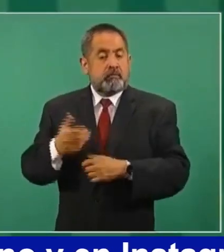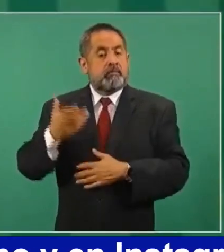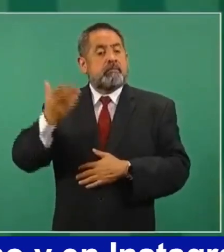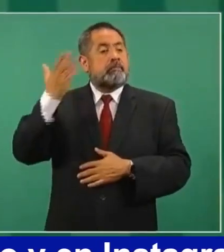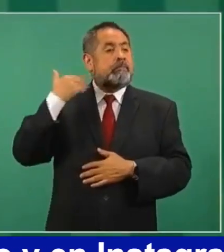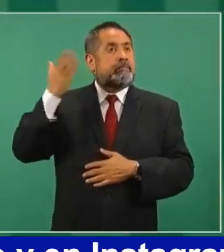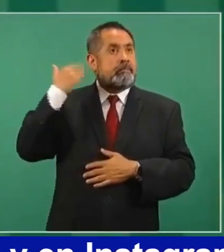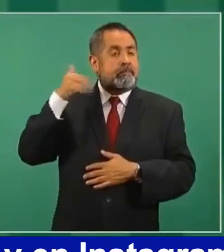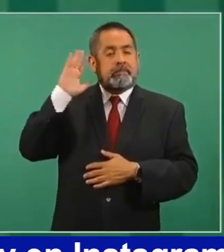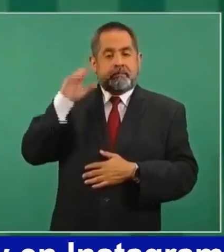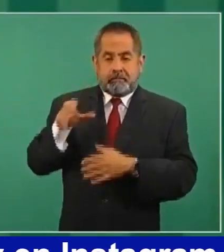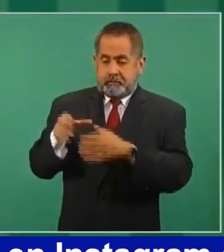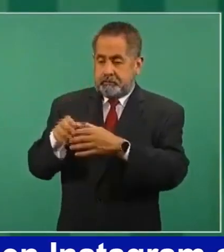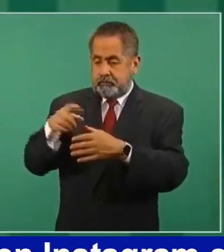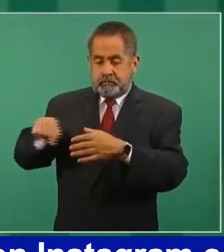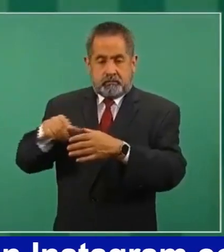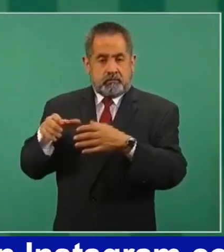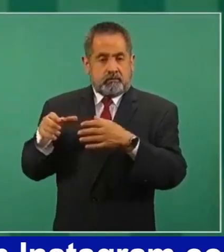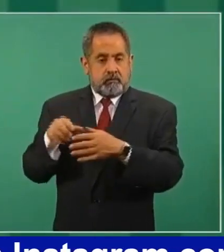era como